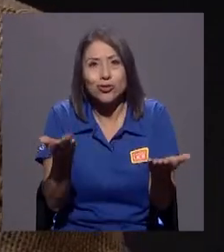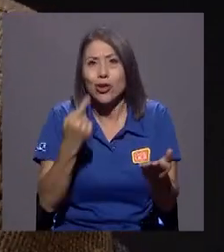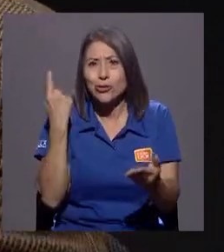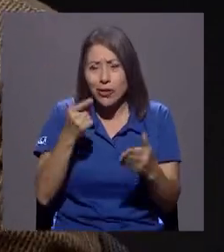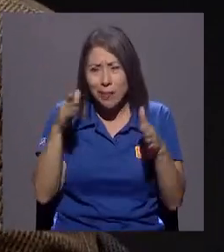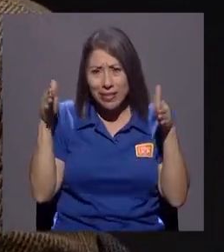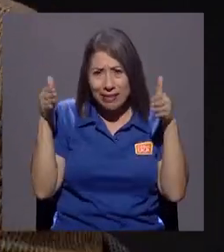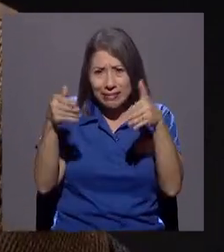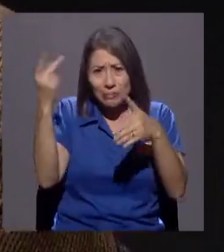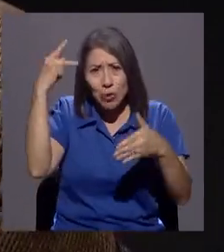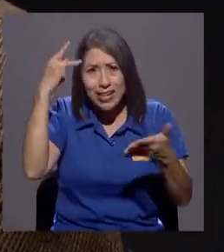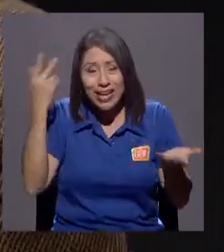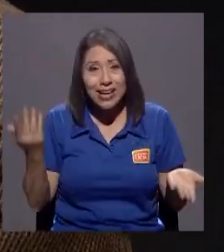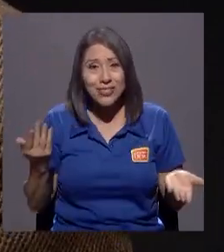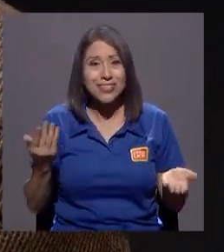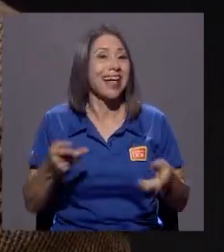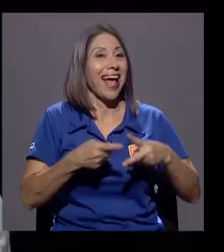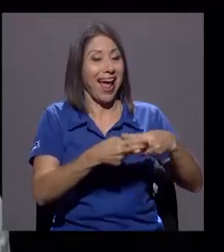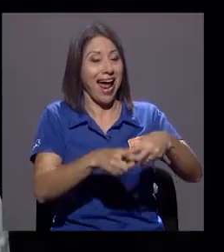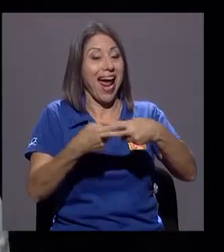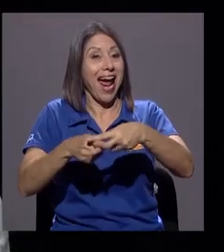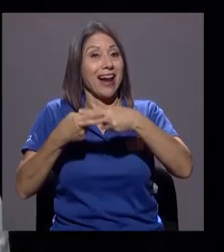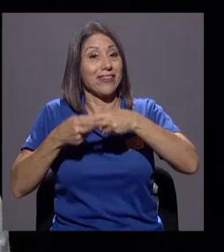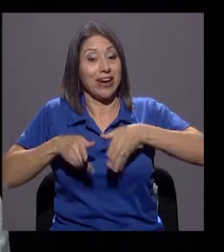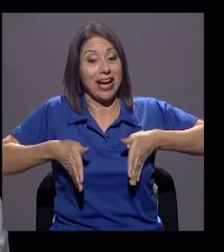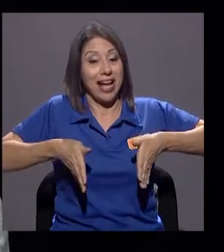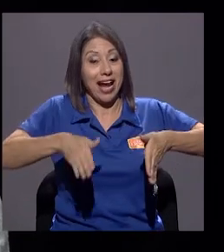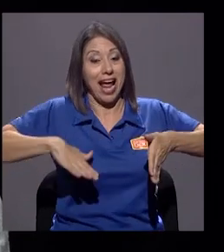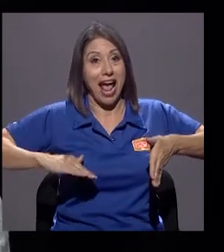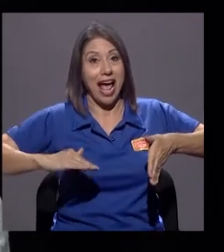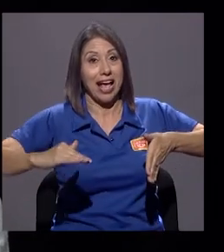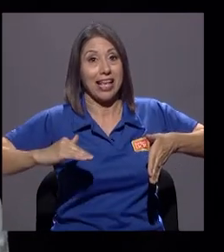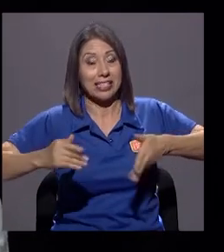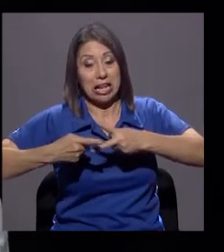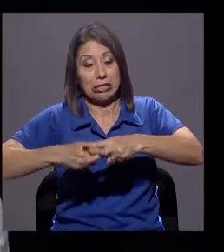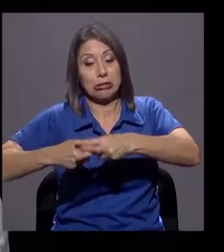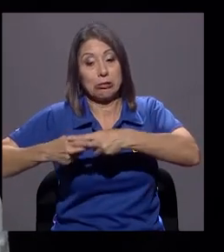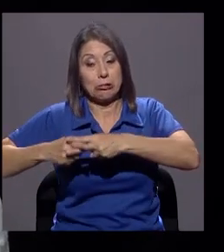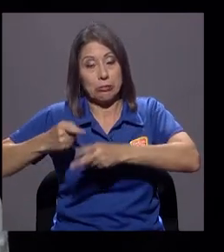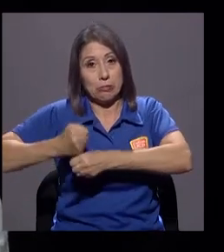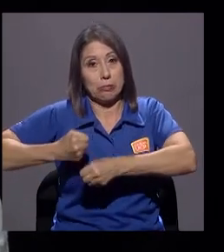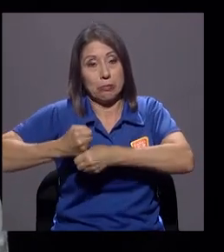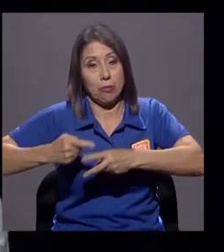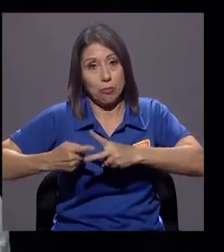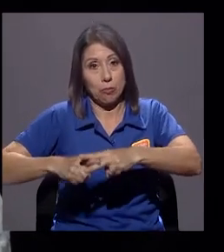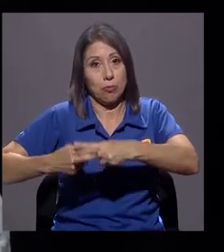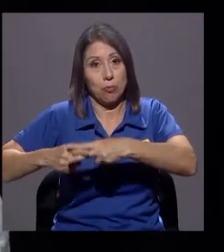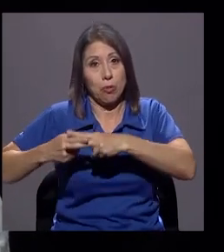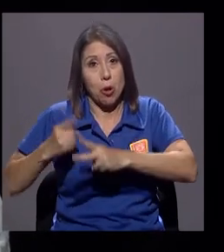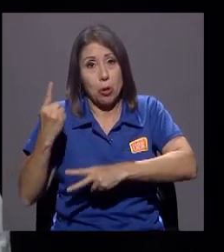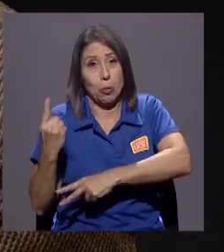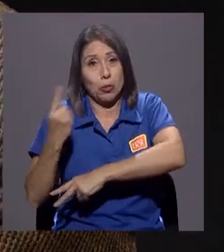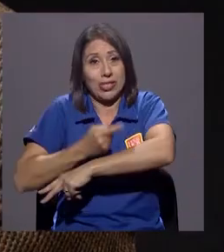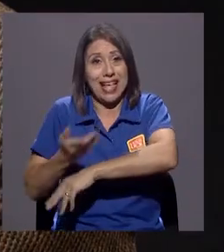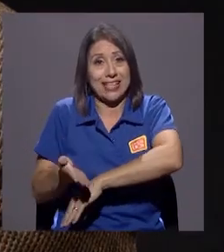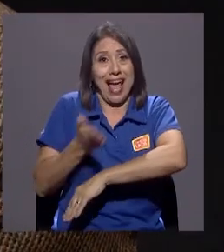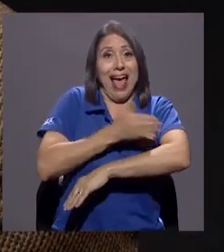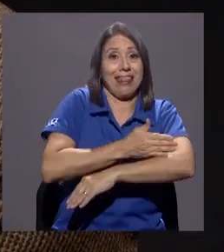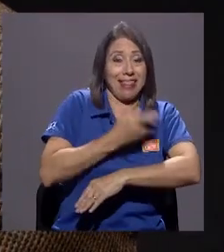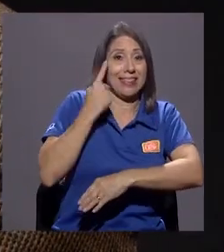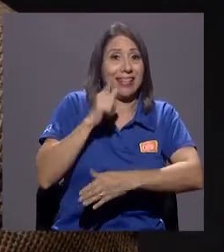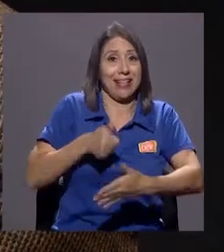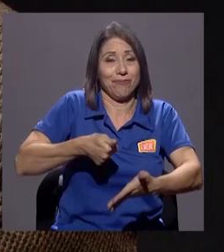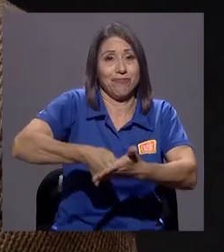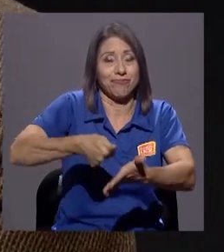que reglan hace unos días antes casualmente de hacer su reelección posible eso ha venido siendo